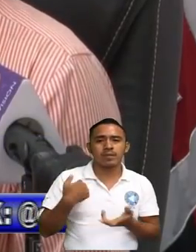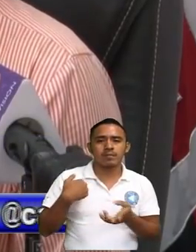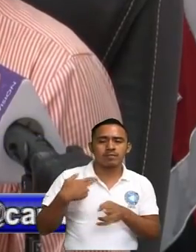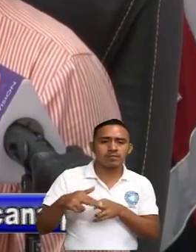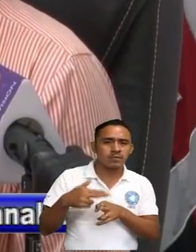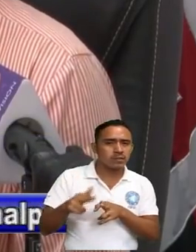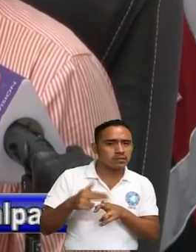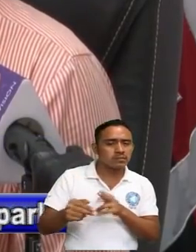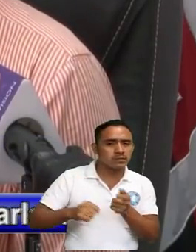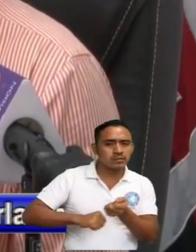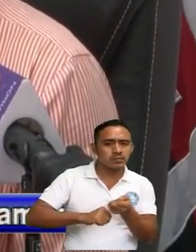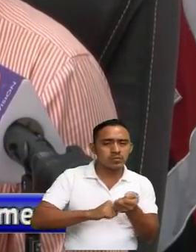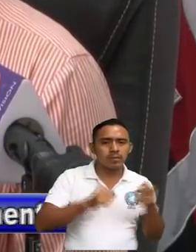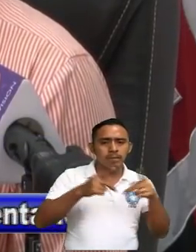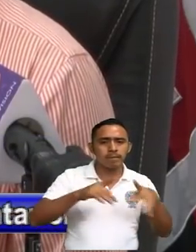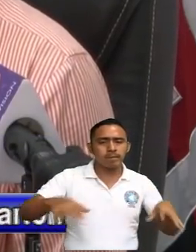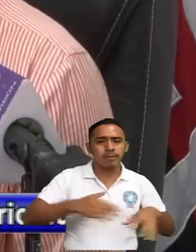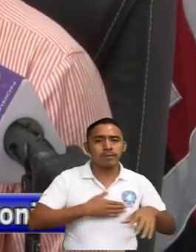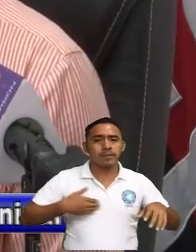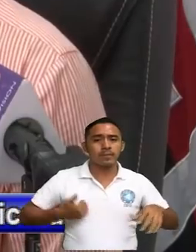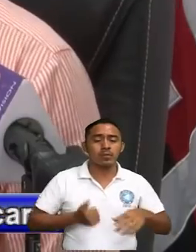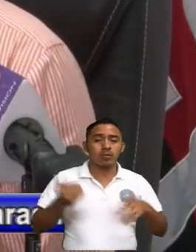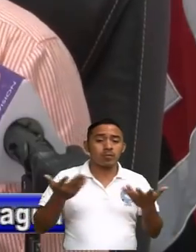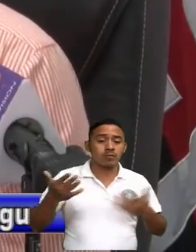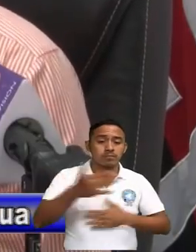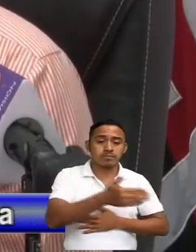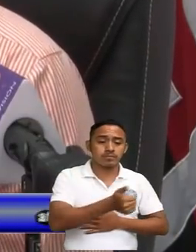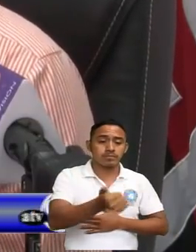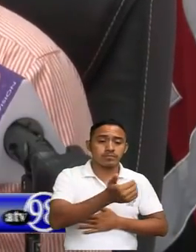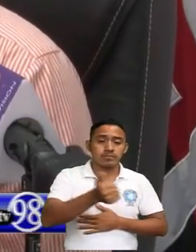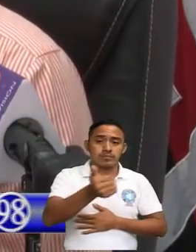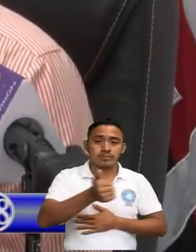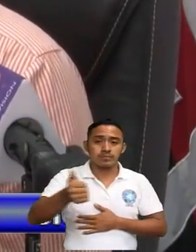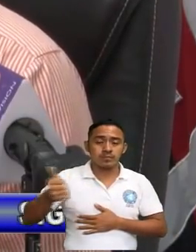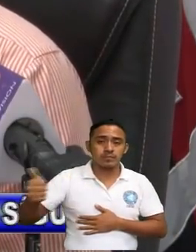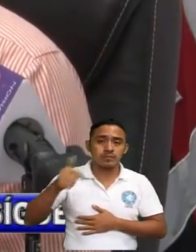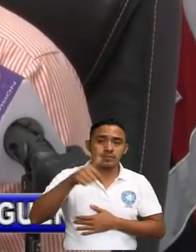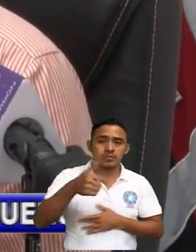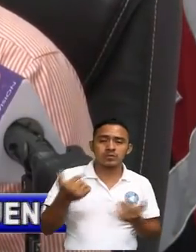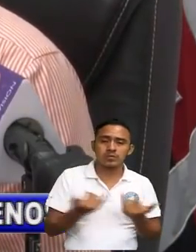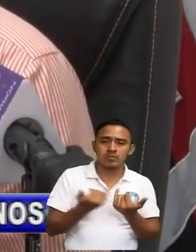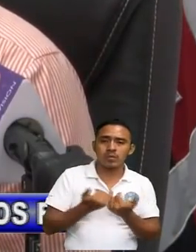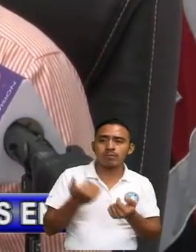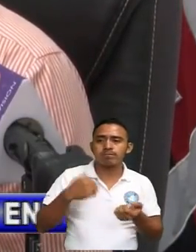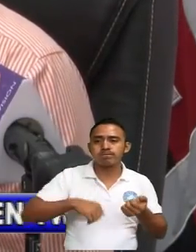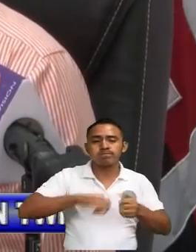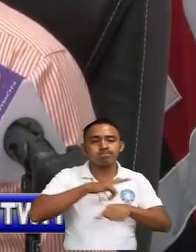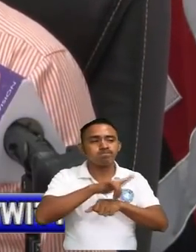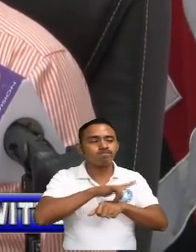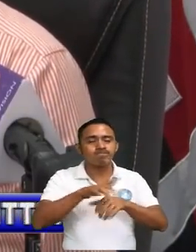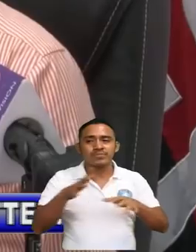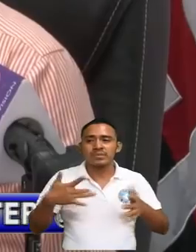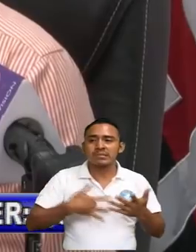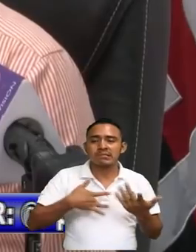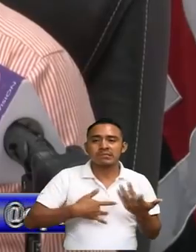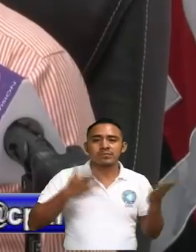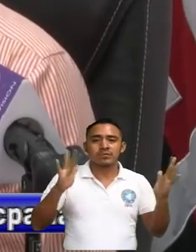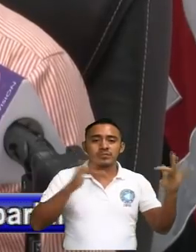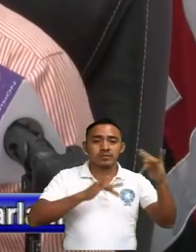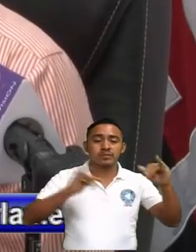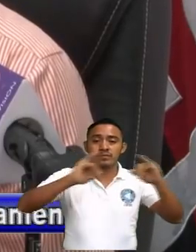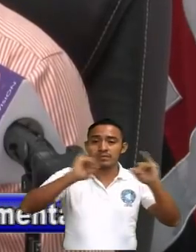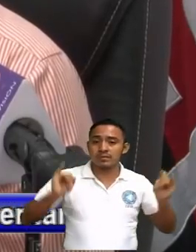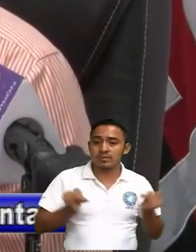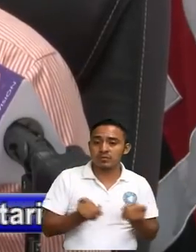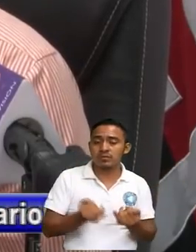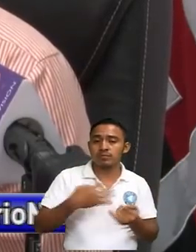cofinancia el plan de mejoramiento de la langosta. Nosotros andamos buscando cómo certificar a nivel internacional